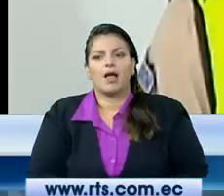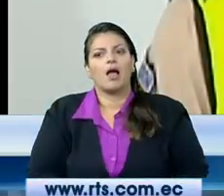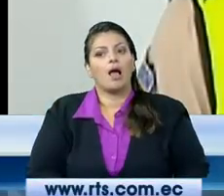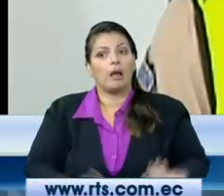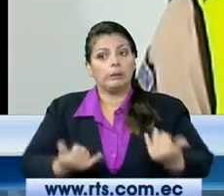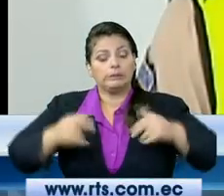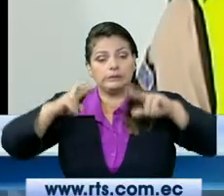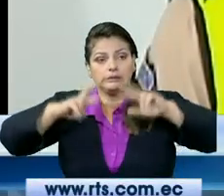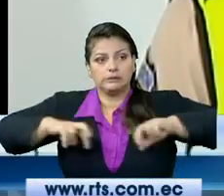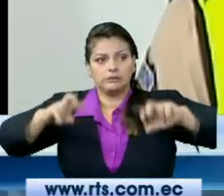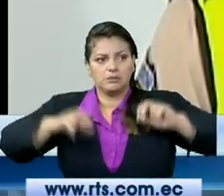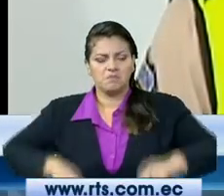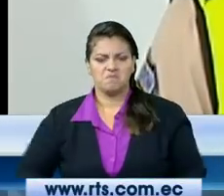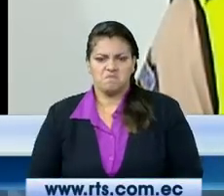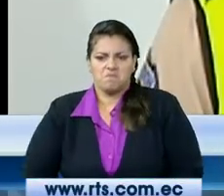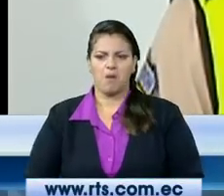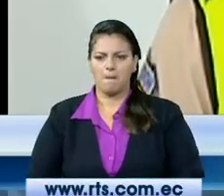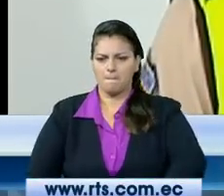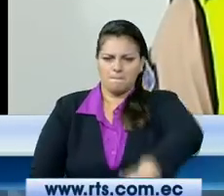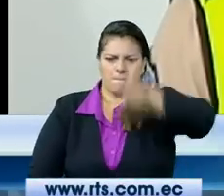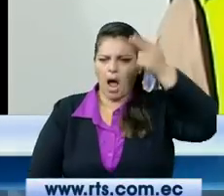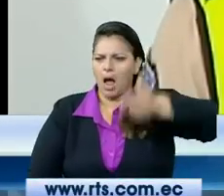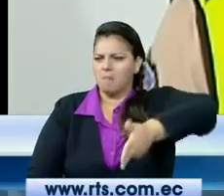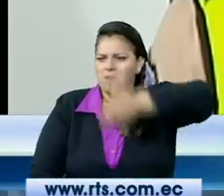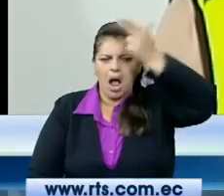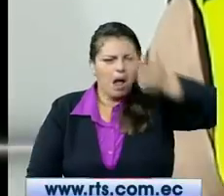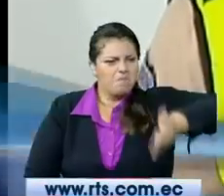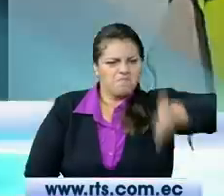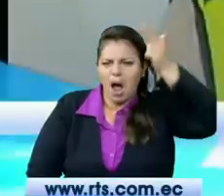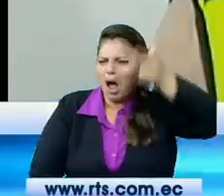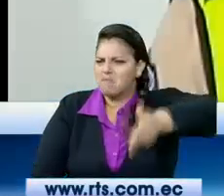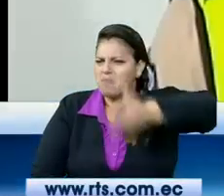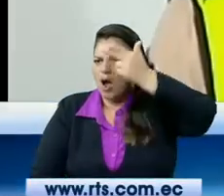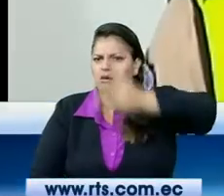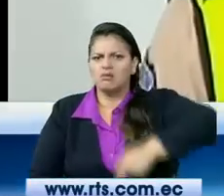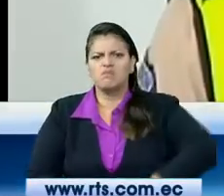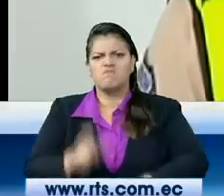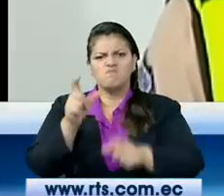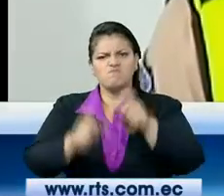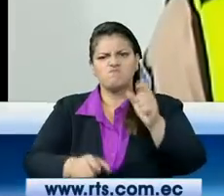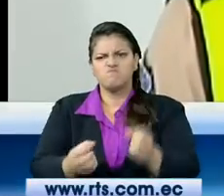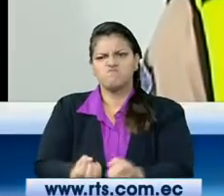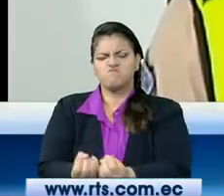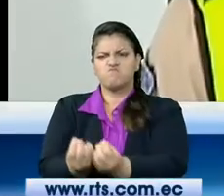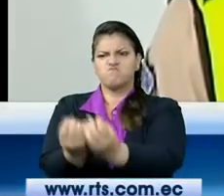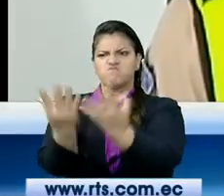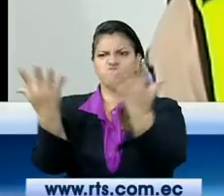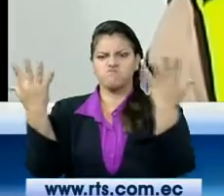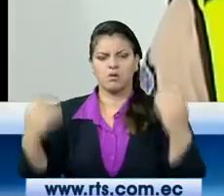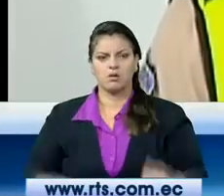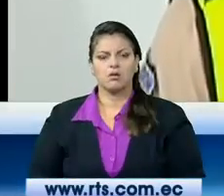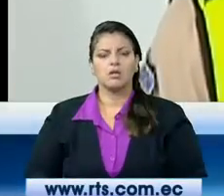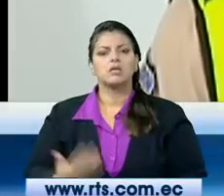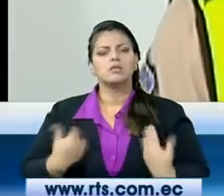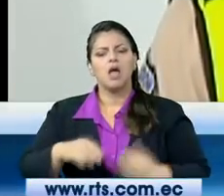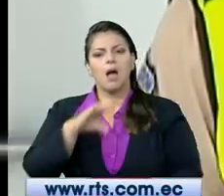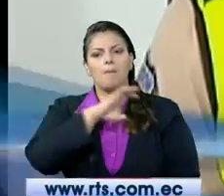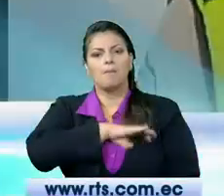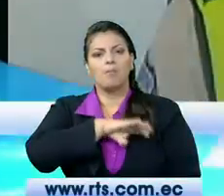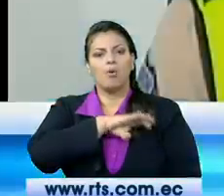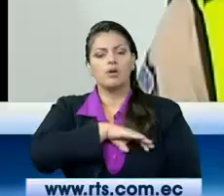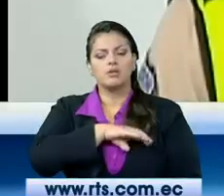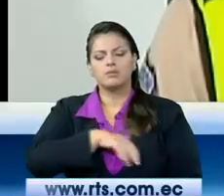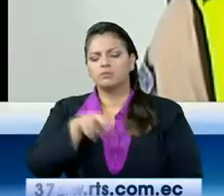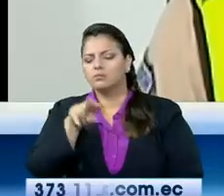disparan sin darse cuenta de que había tanta gente ahí. Hay 18 vainas servidas que